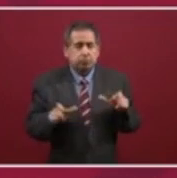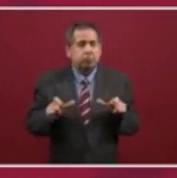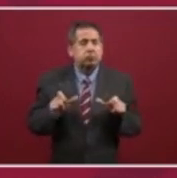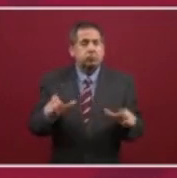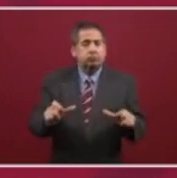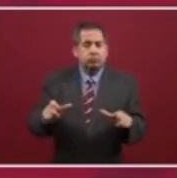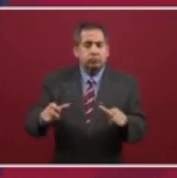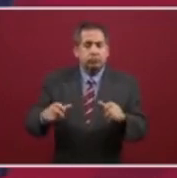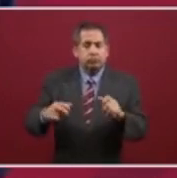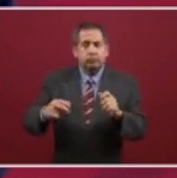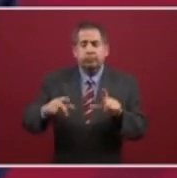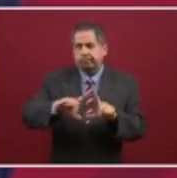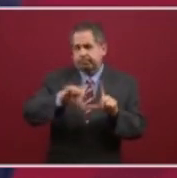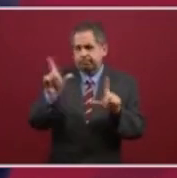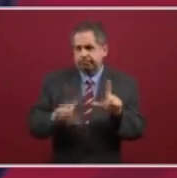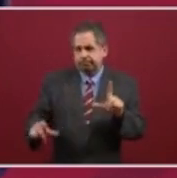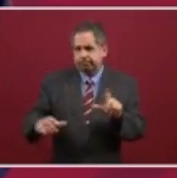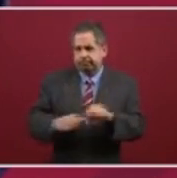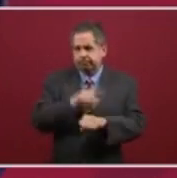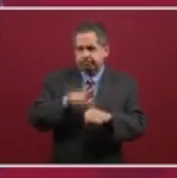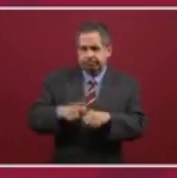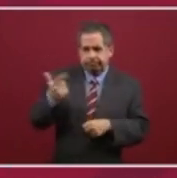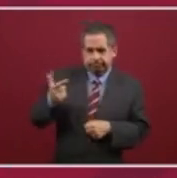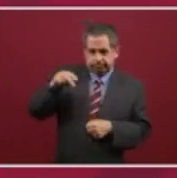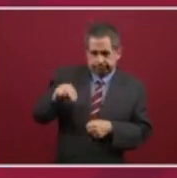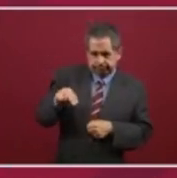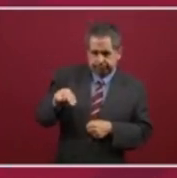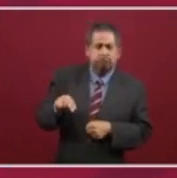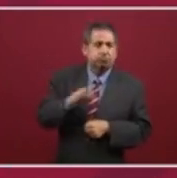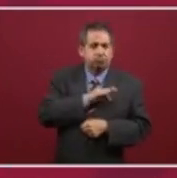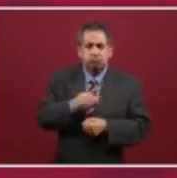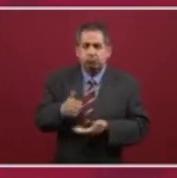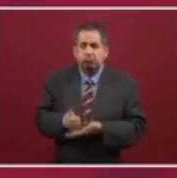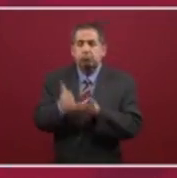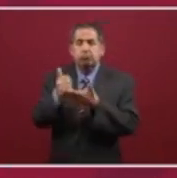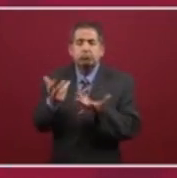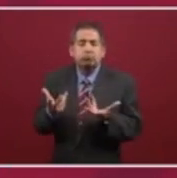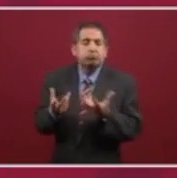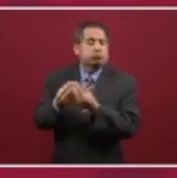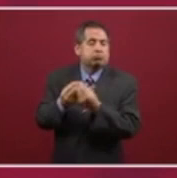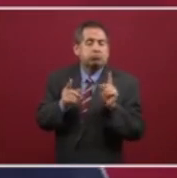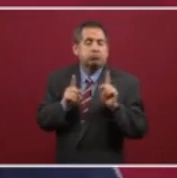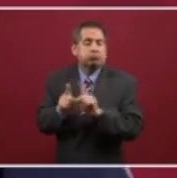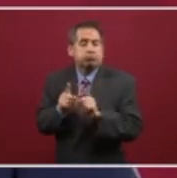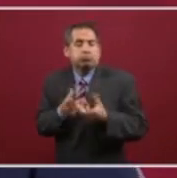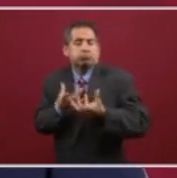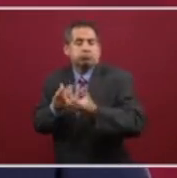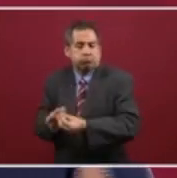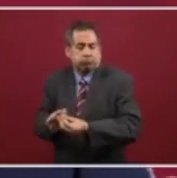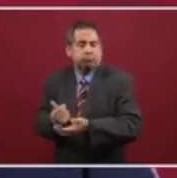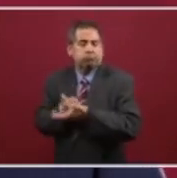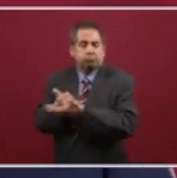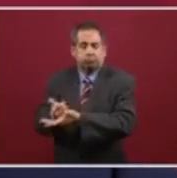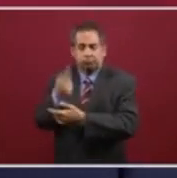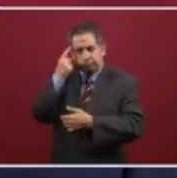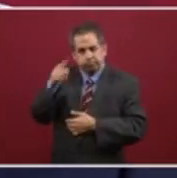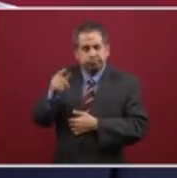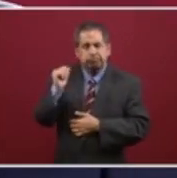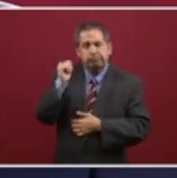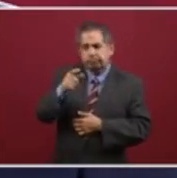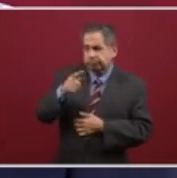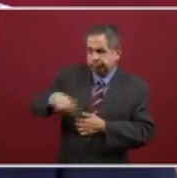Nacional pueden ayudar, coadyuvar en